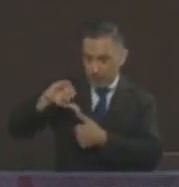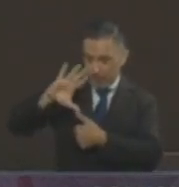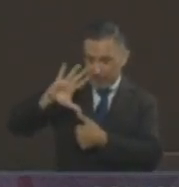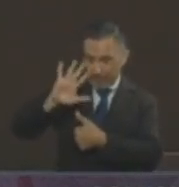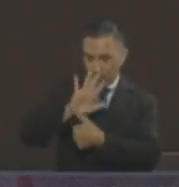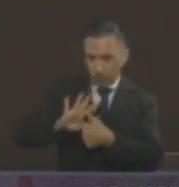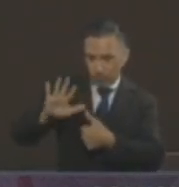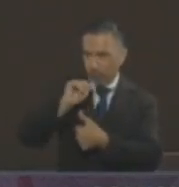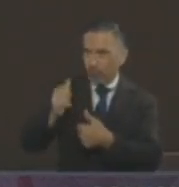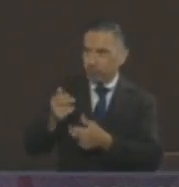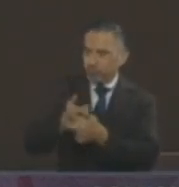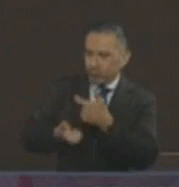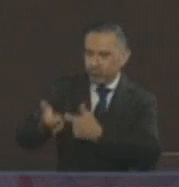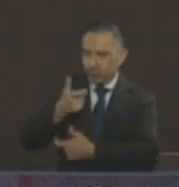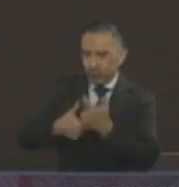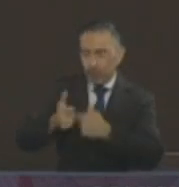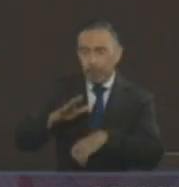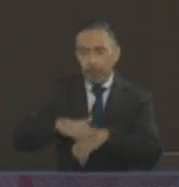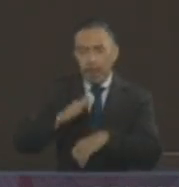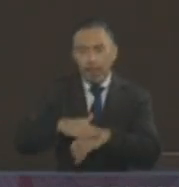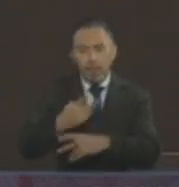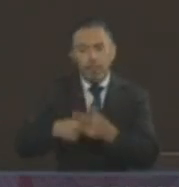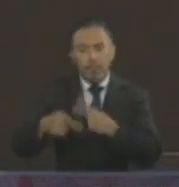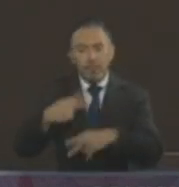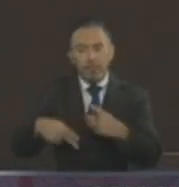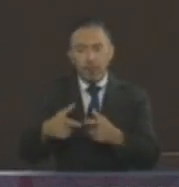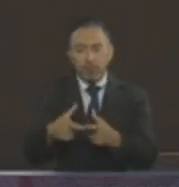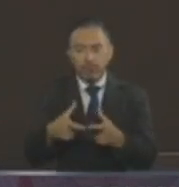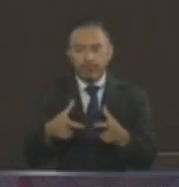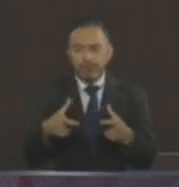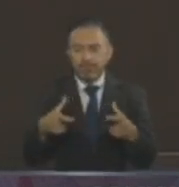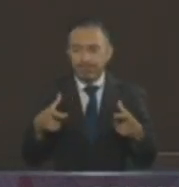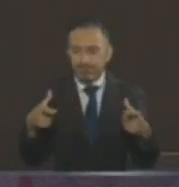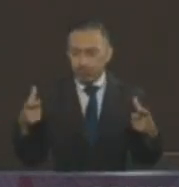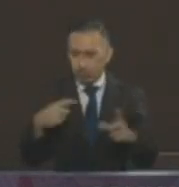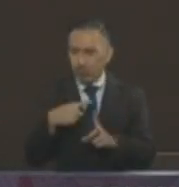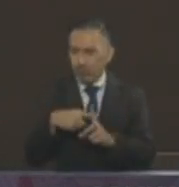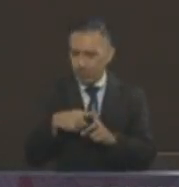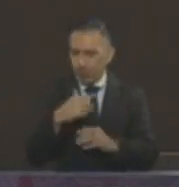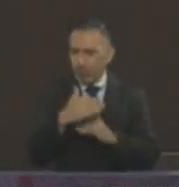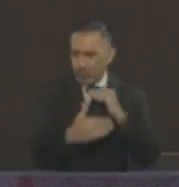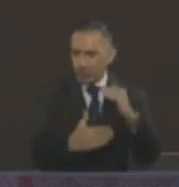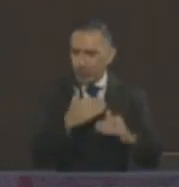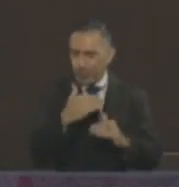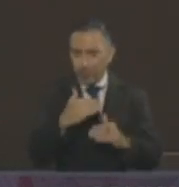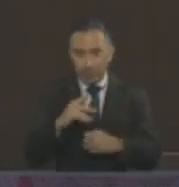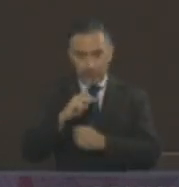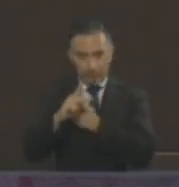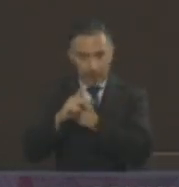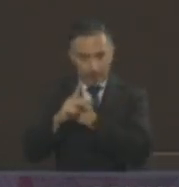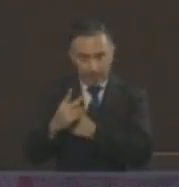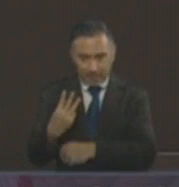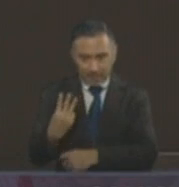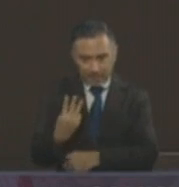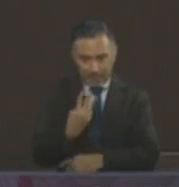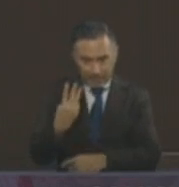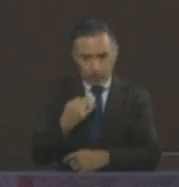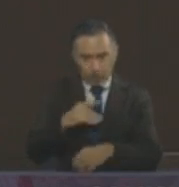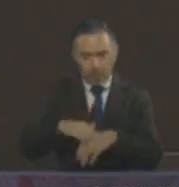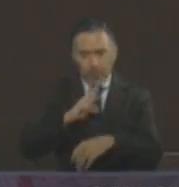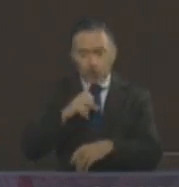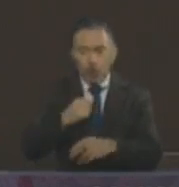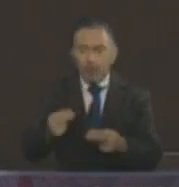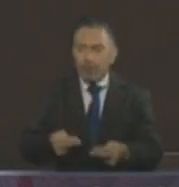promover el crecimiento inclusivo y la prosperidad los tres países profundizan la cooperación económica